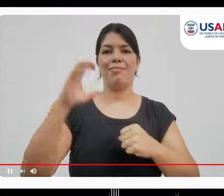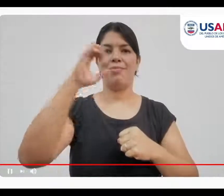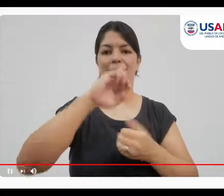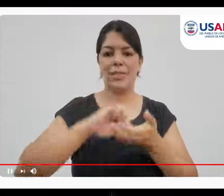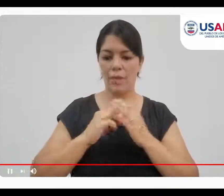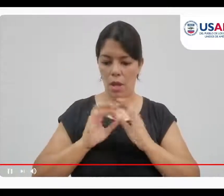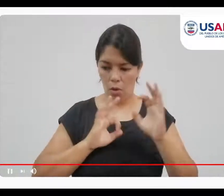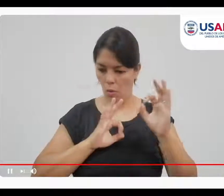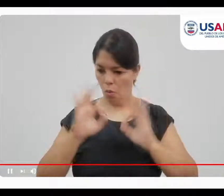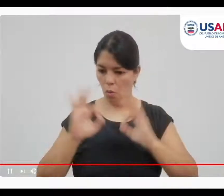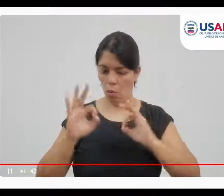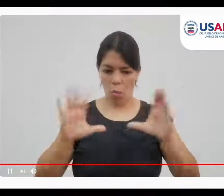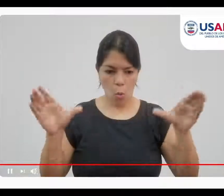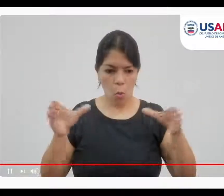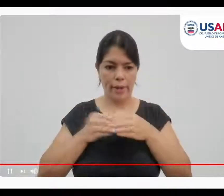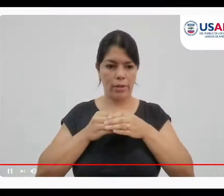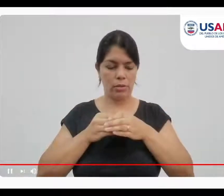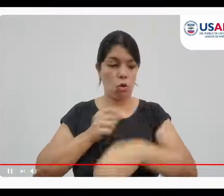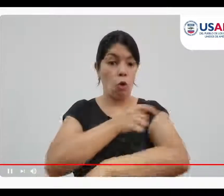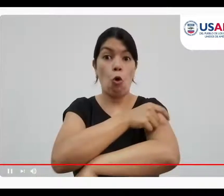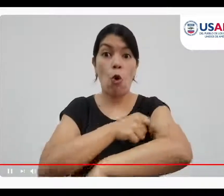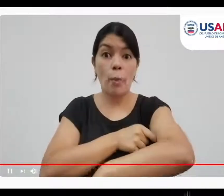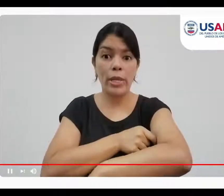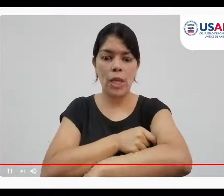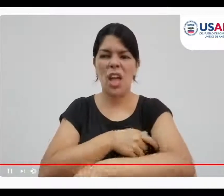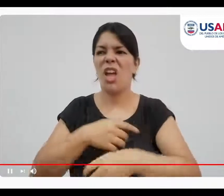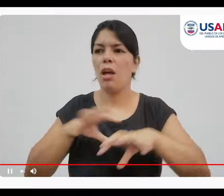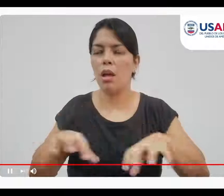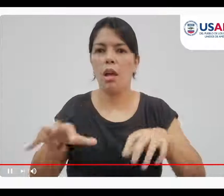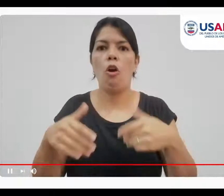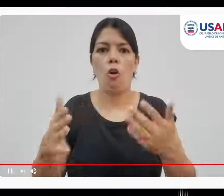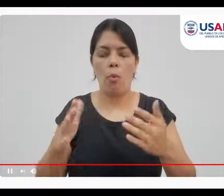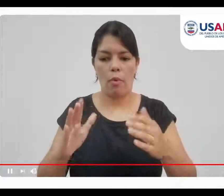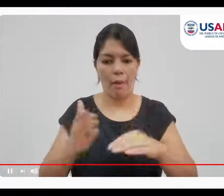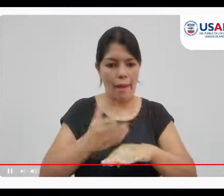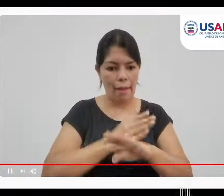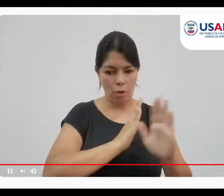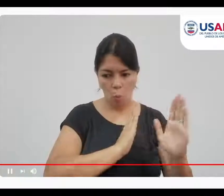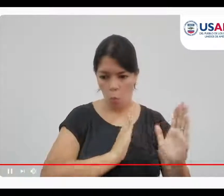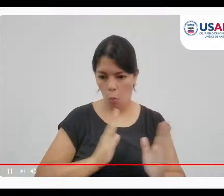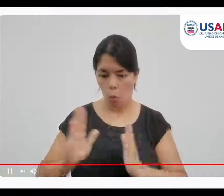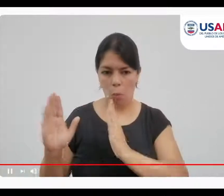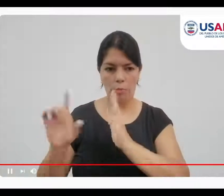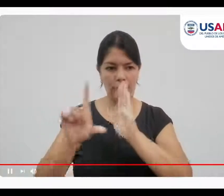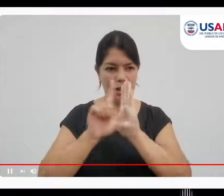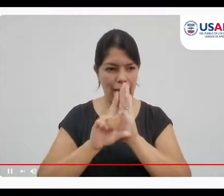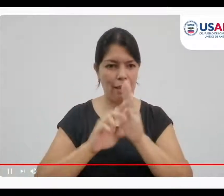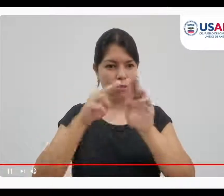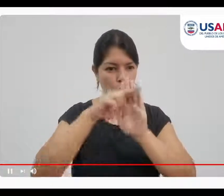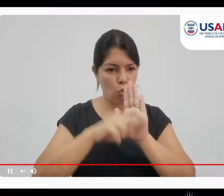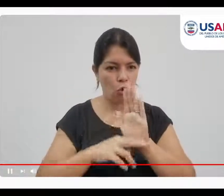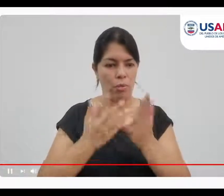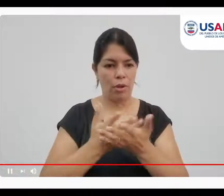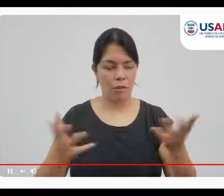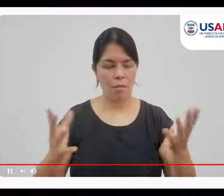estructura organizacional que necesita un comité para operar correctamente. Hoy en el municipio de Ciénaga ya